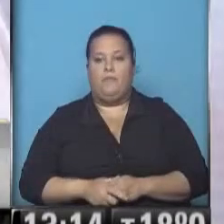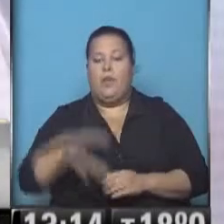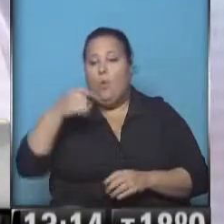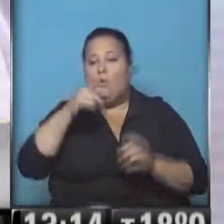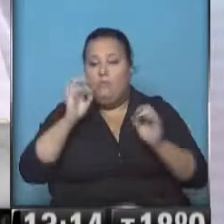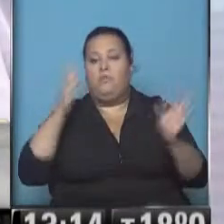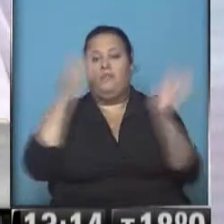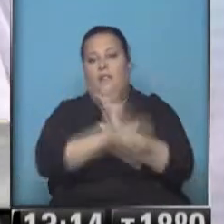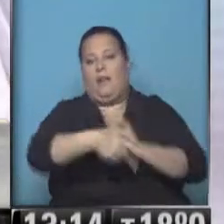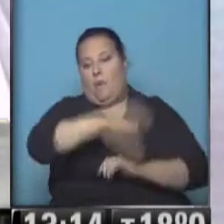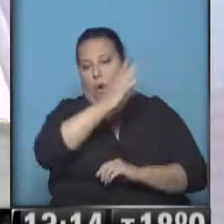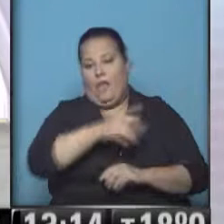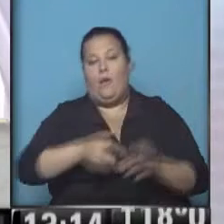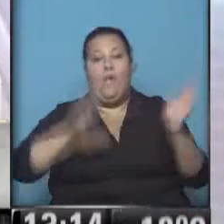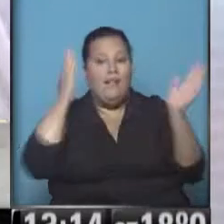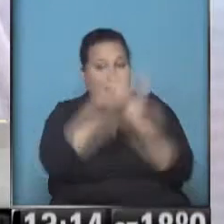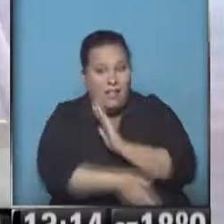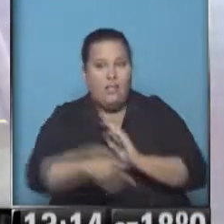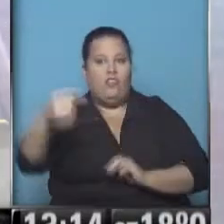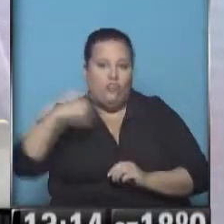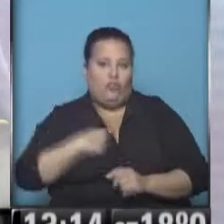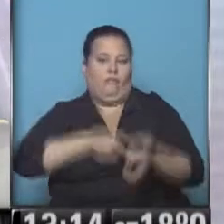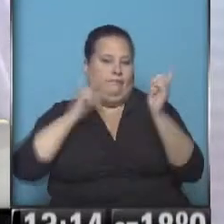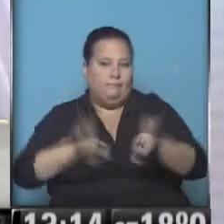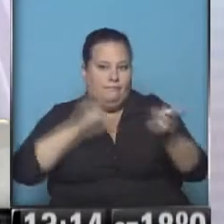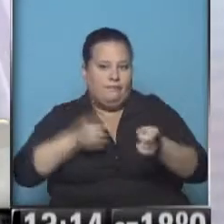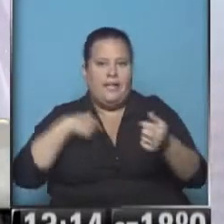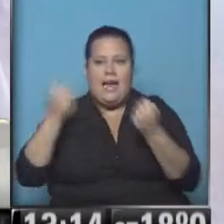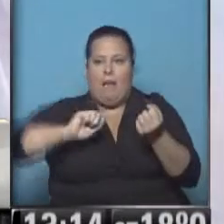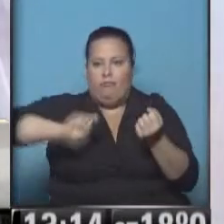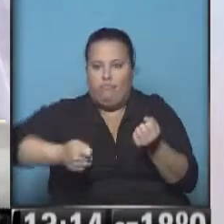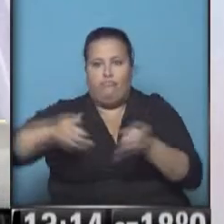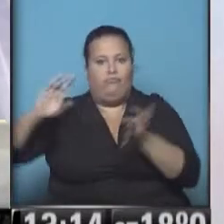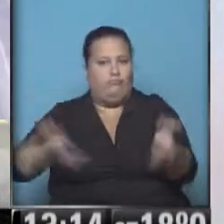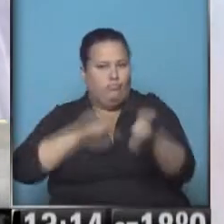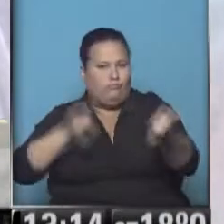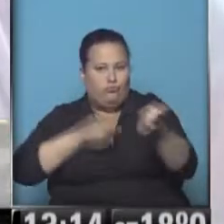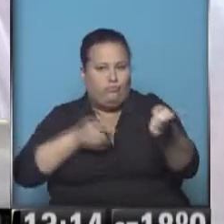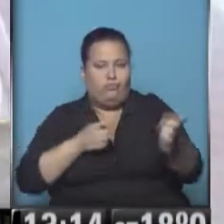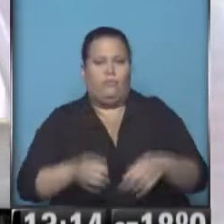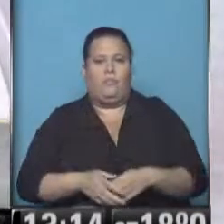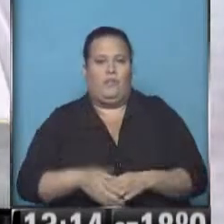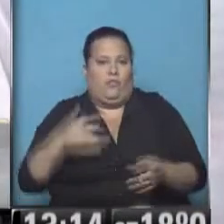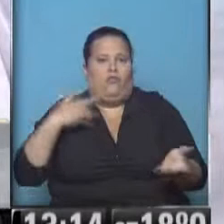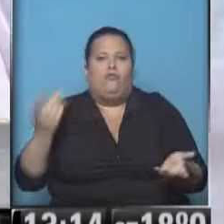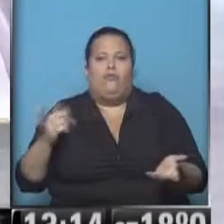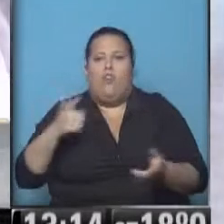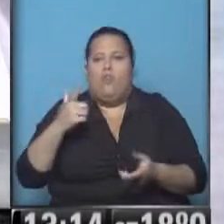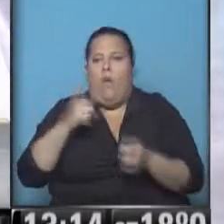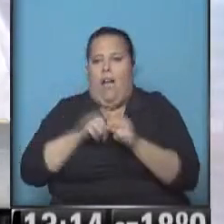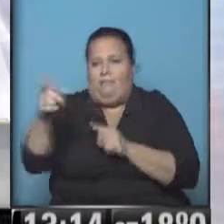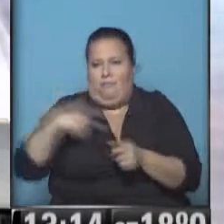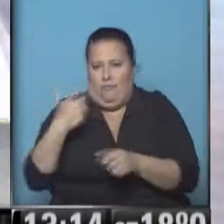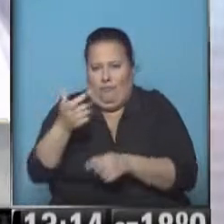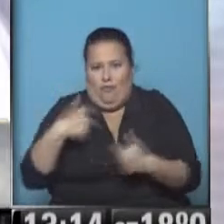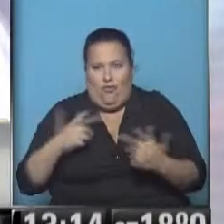salen por esta cuadra. Cuando salen por esta cuadra, yo ahí ya tengo la camioneta en marcha y salgo atrás de ellos. O sea, ya digo, yo no tengo ni una cañita voladora para